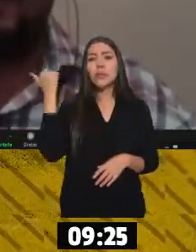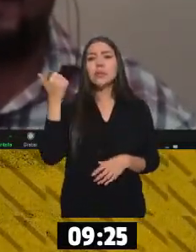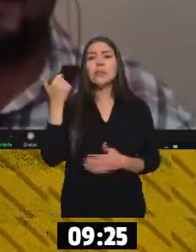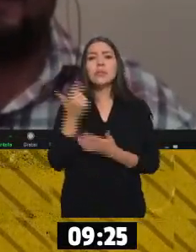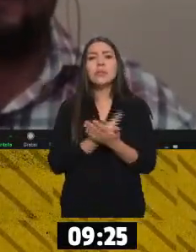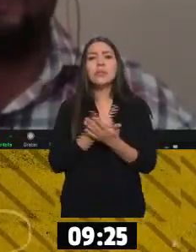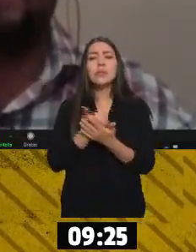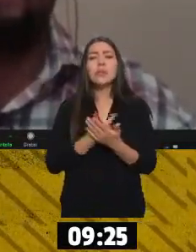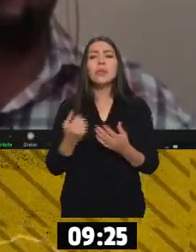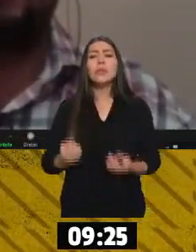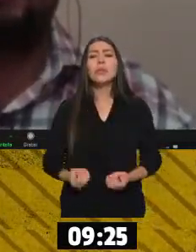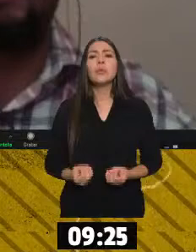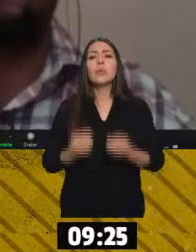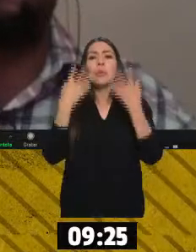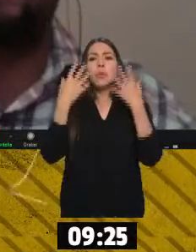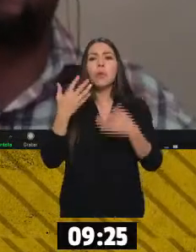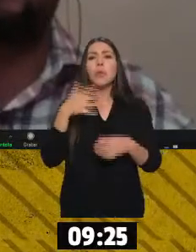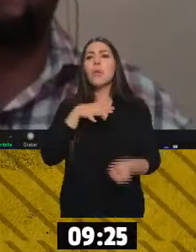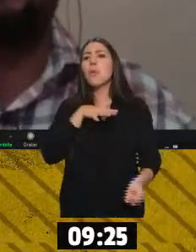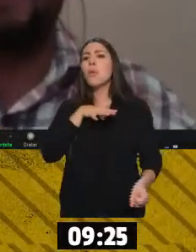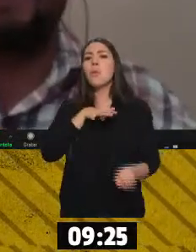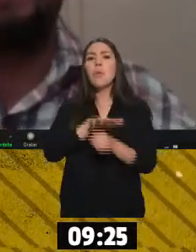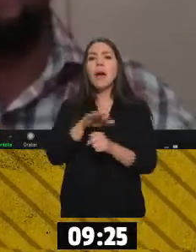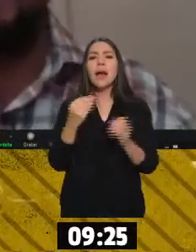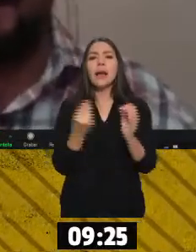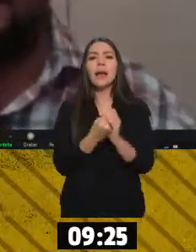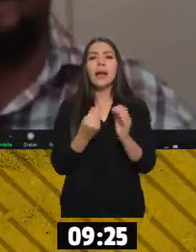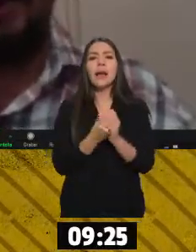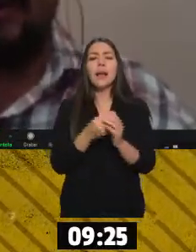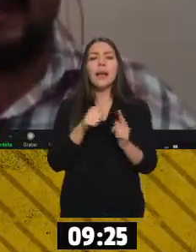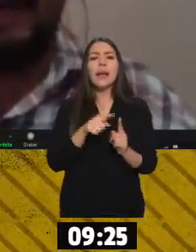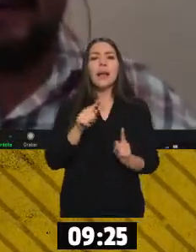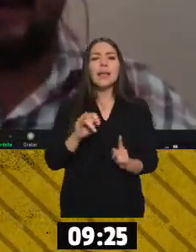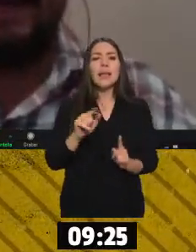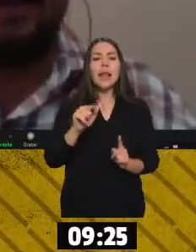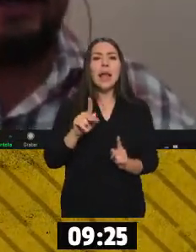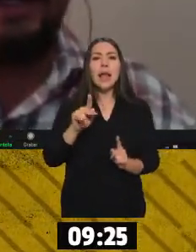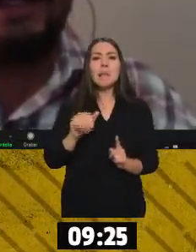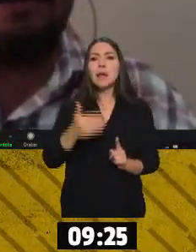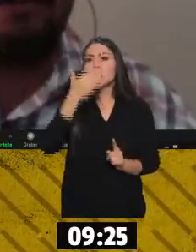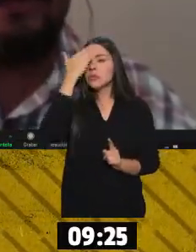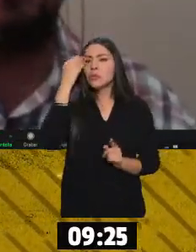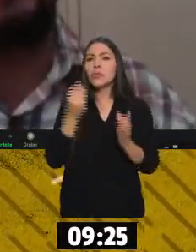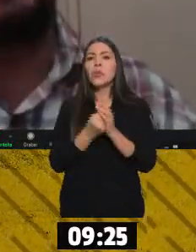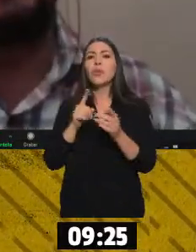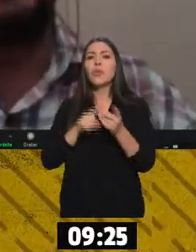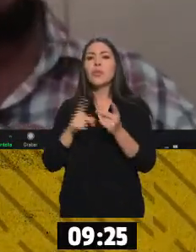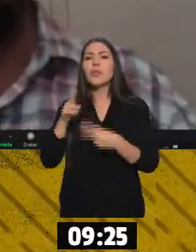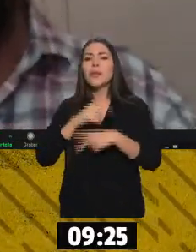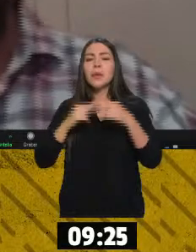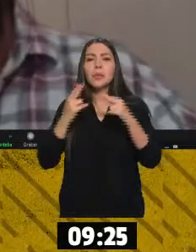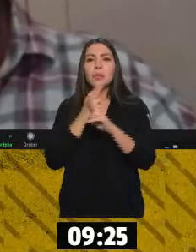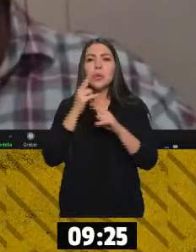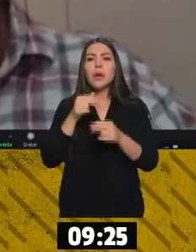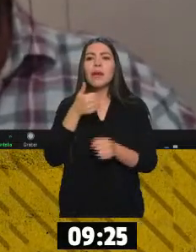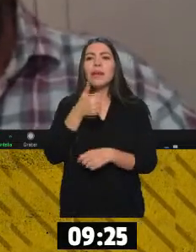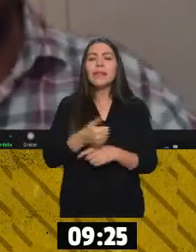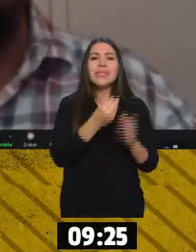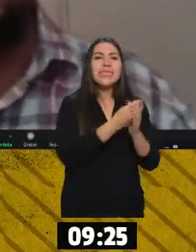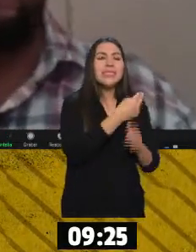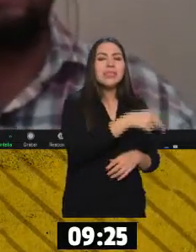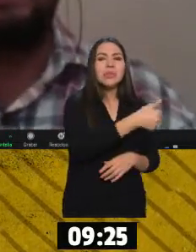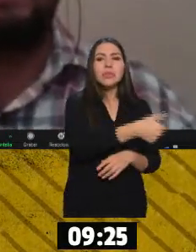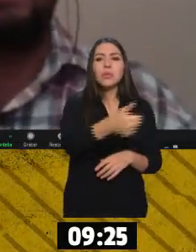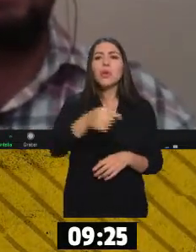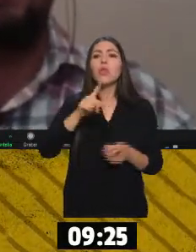registro genético de cuál especie de tilapia hay, ya quién sabe dónde llegaron cada una y en qué momento y dónde están, por lo tanto es